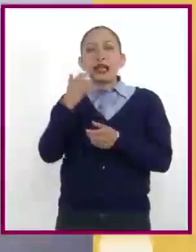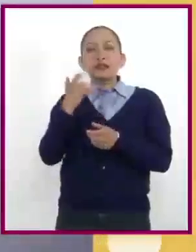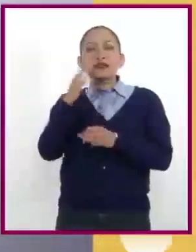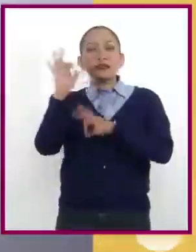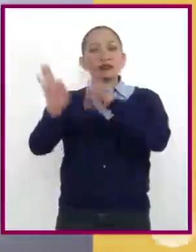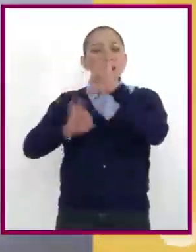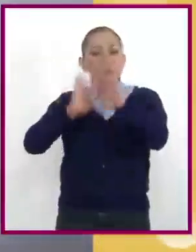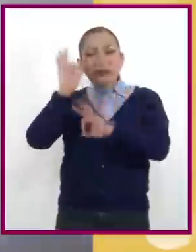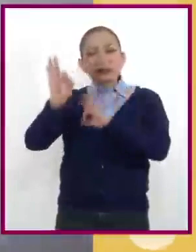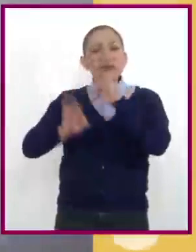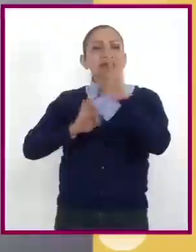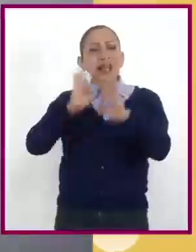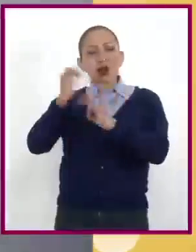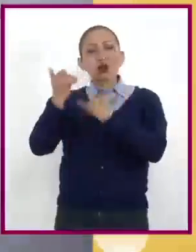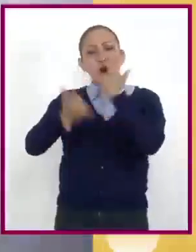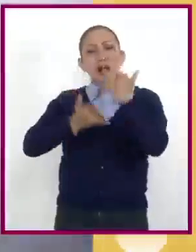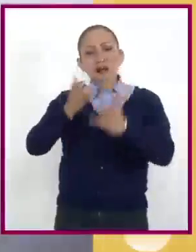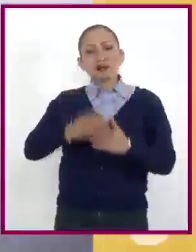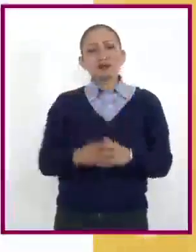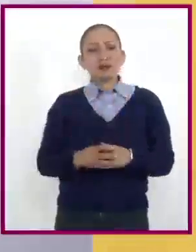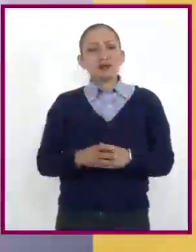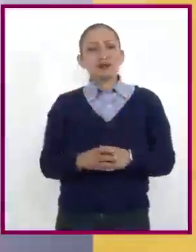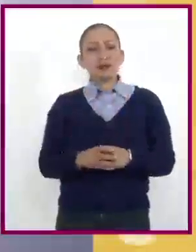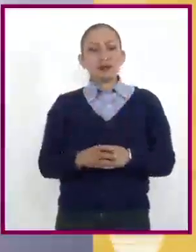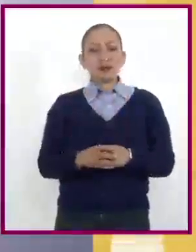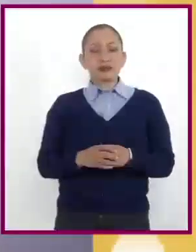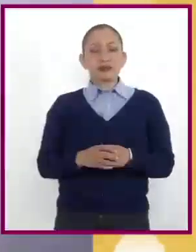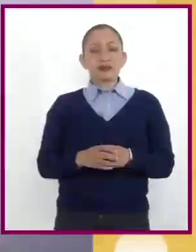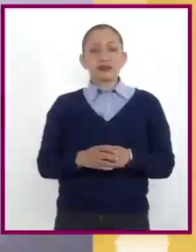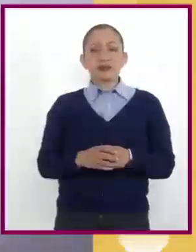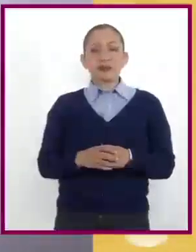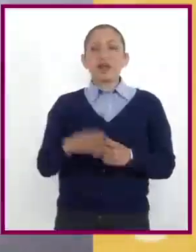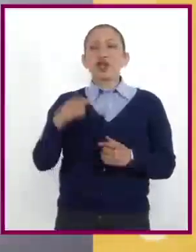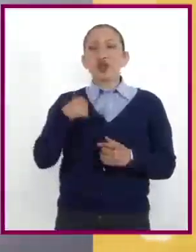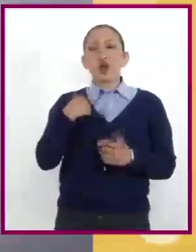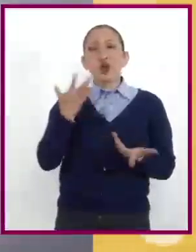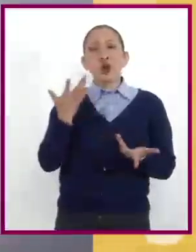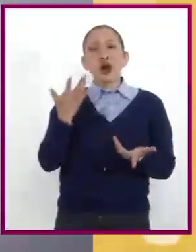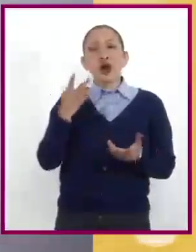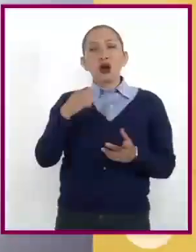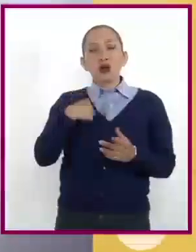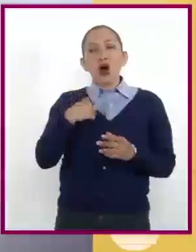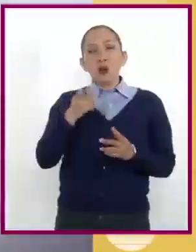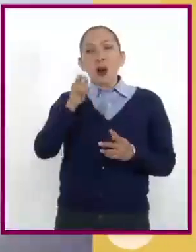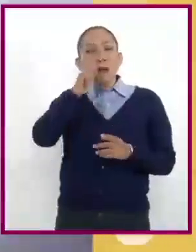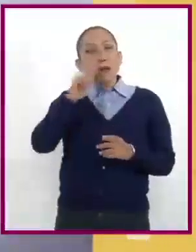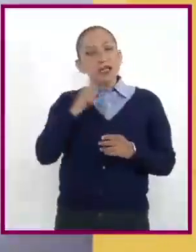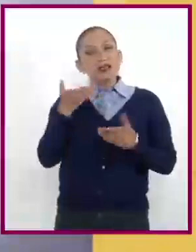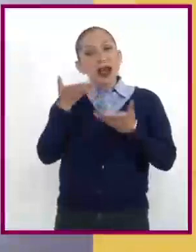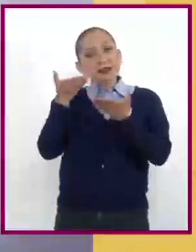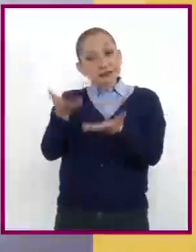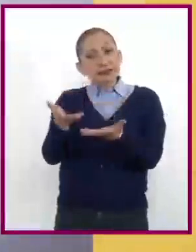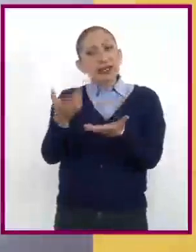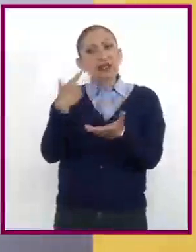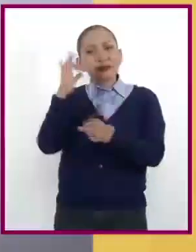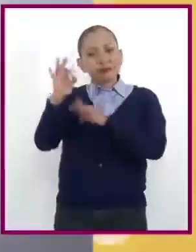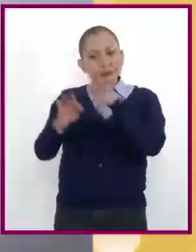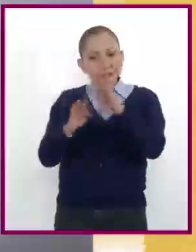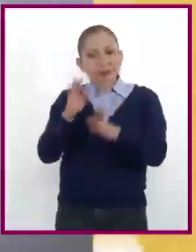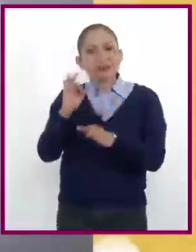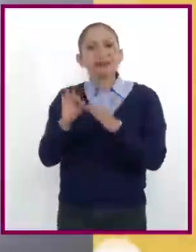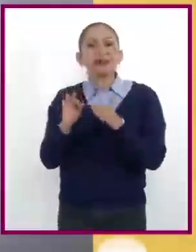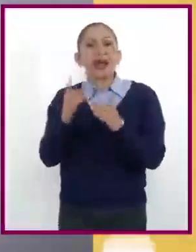tratarlos y jugar con ellos, ¿no? Yo les hubiera brindido mi amistad, los hubiera